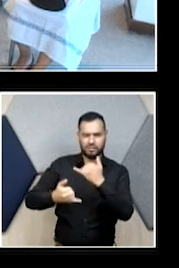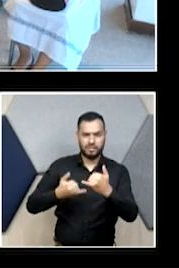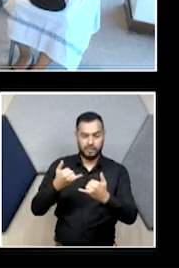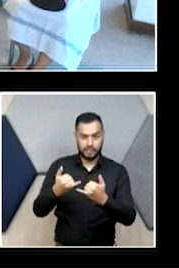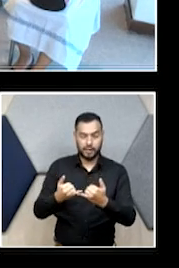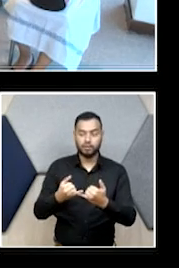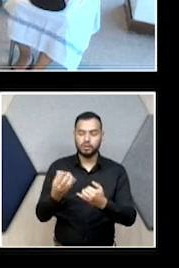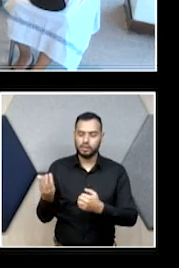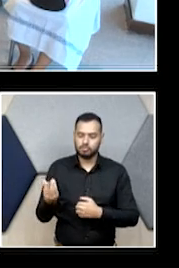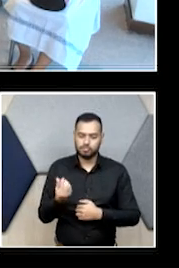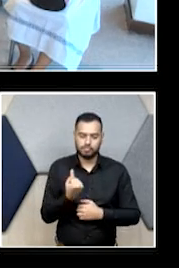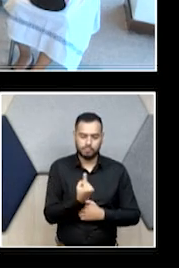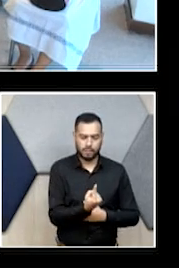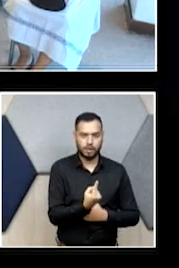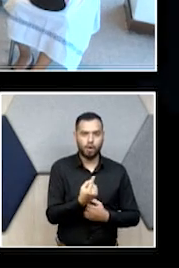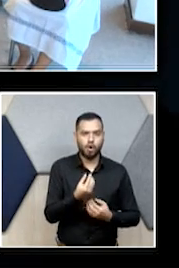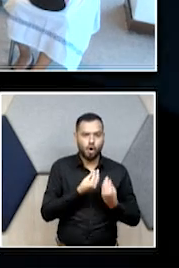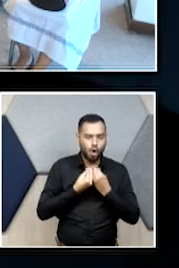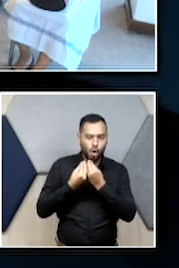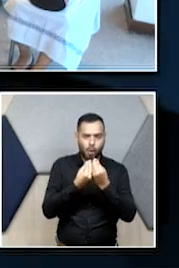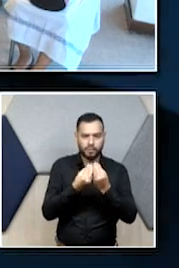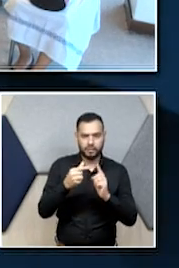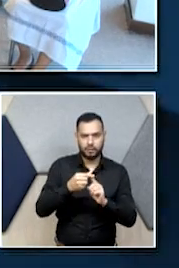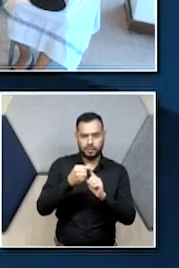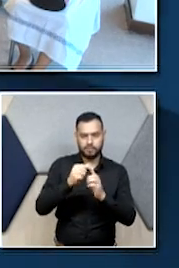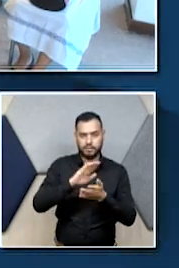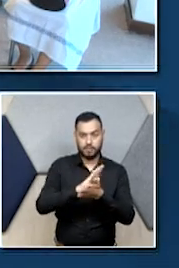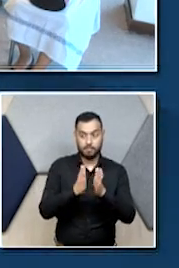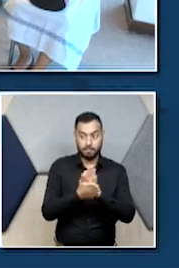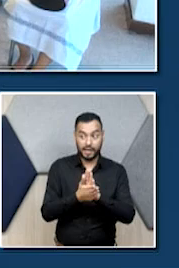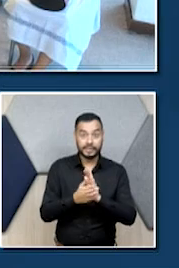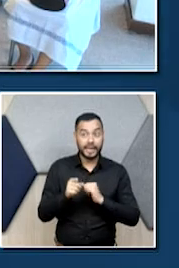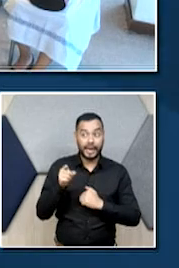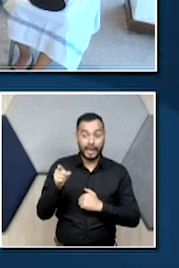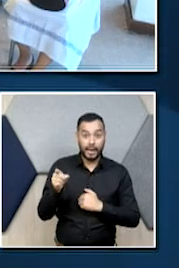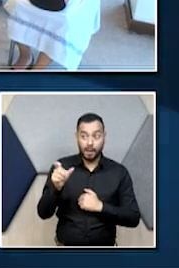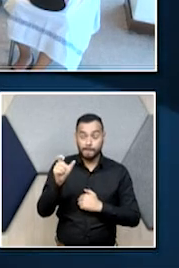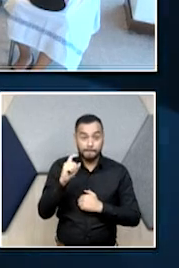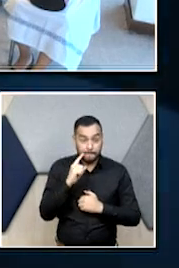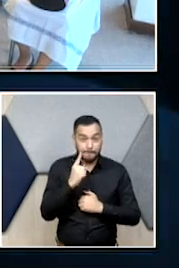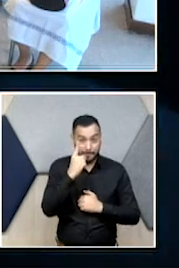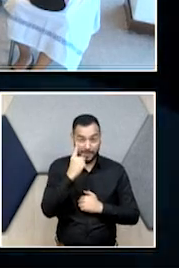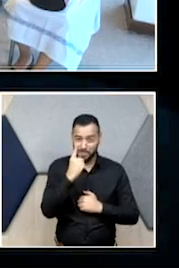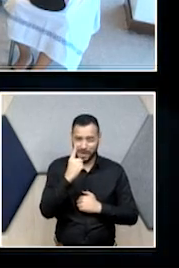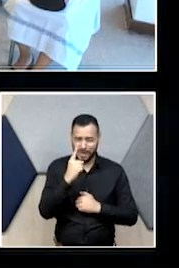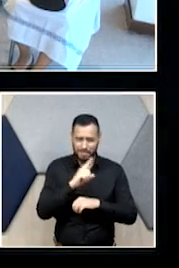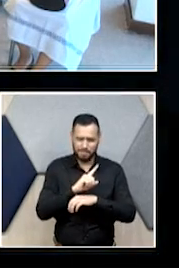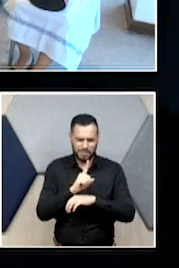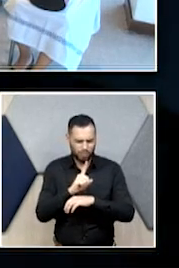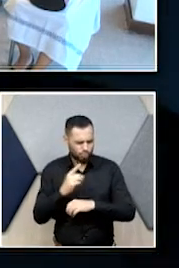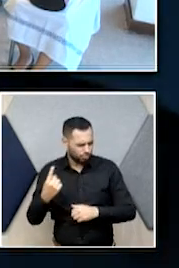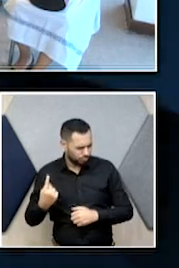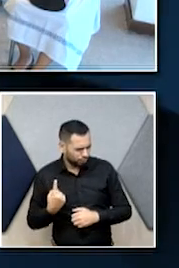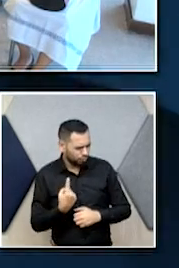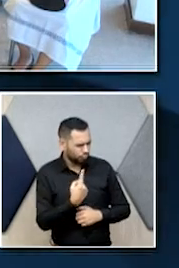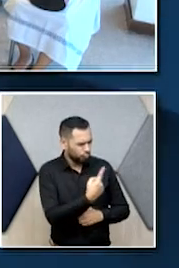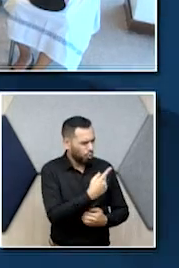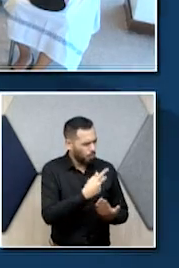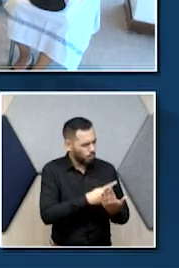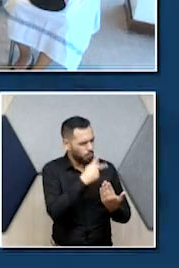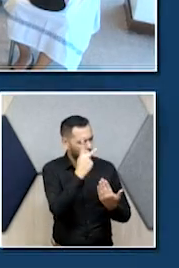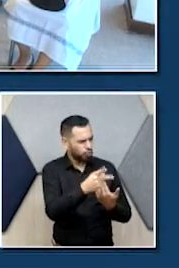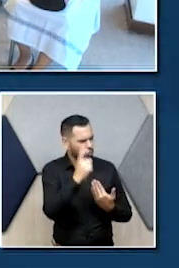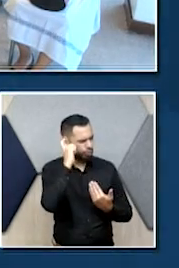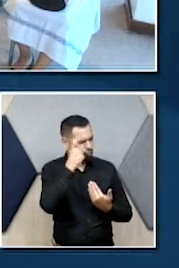Ellos vinieron a plantear a la JEP desde el primer minuto el proyecto del gobierno de alcanzar esa paz